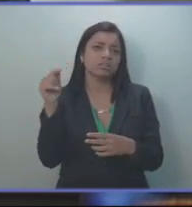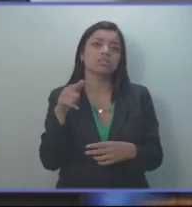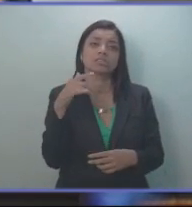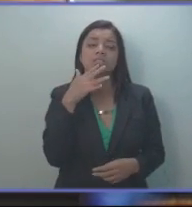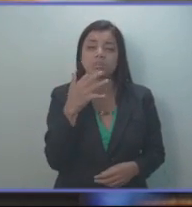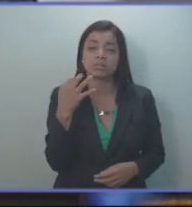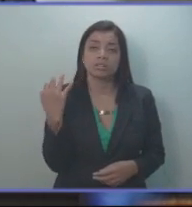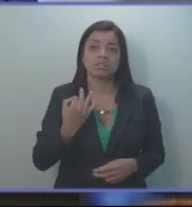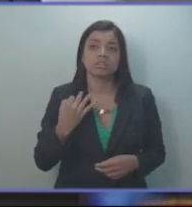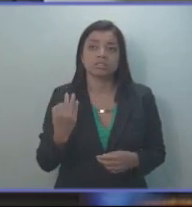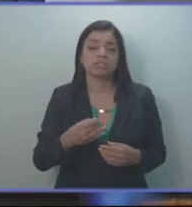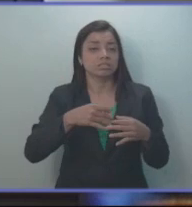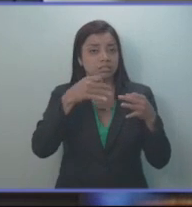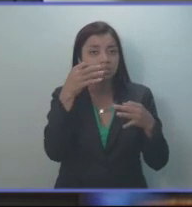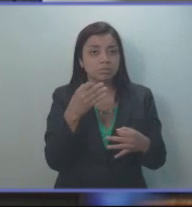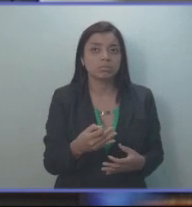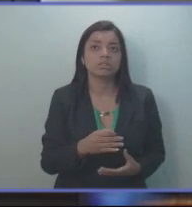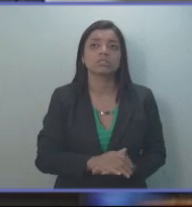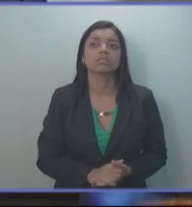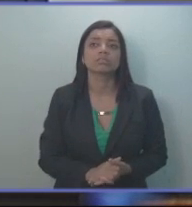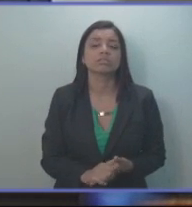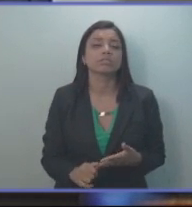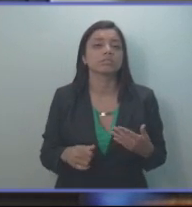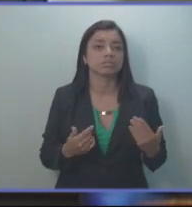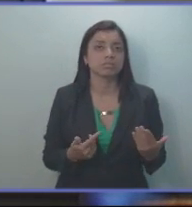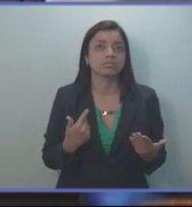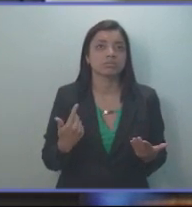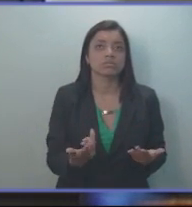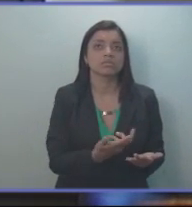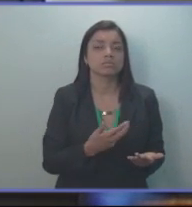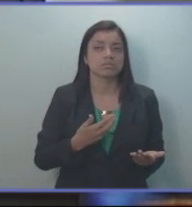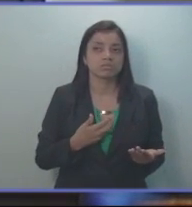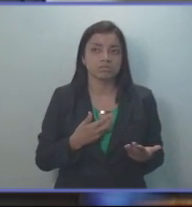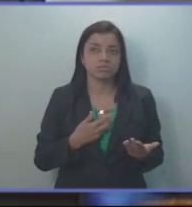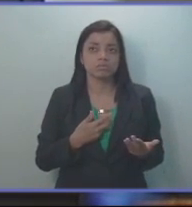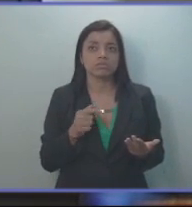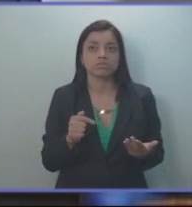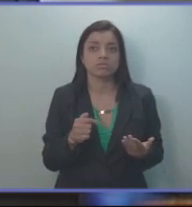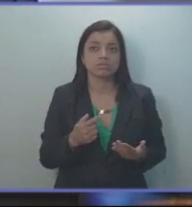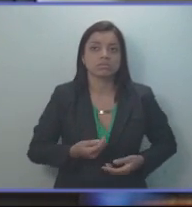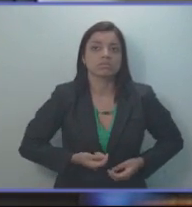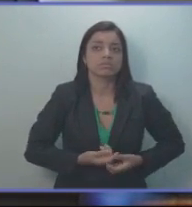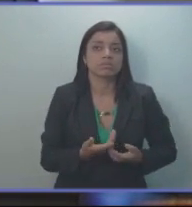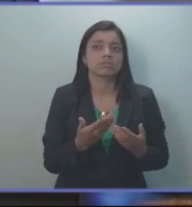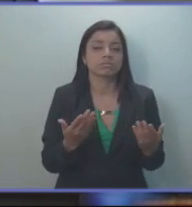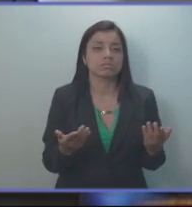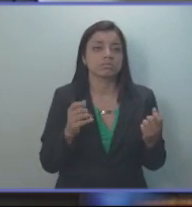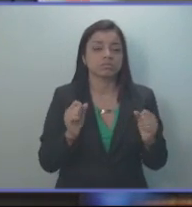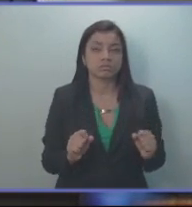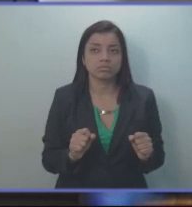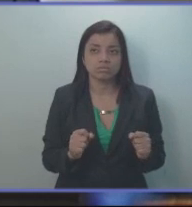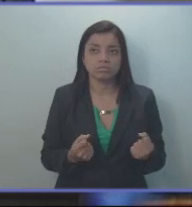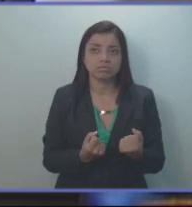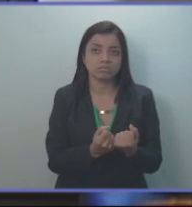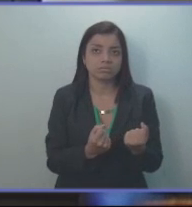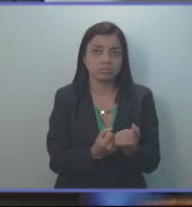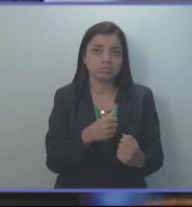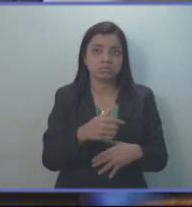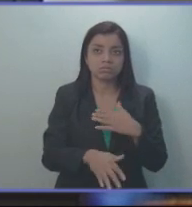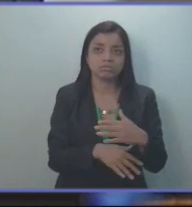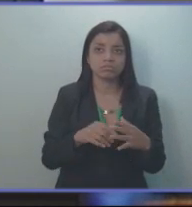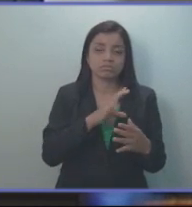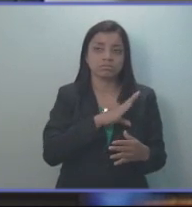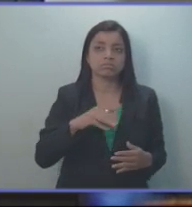necesidad, la parte humana que nos debe de empujar a apoyar, a ayudarle a